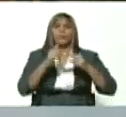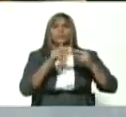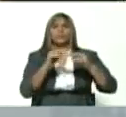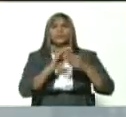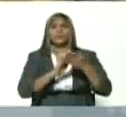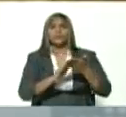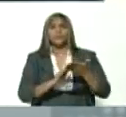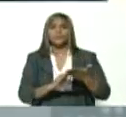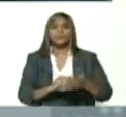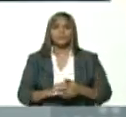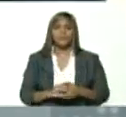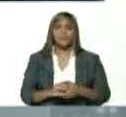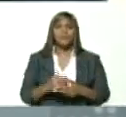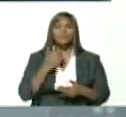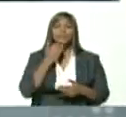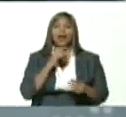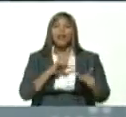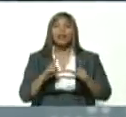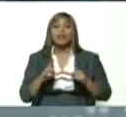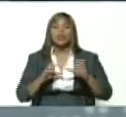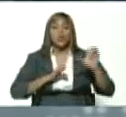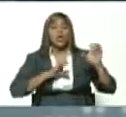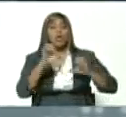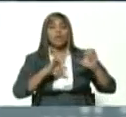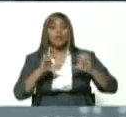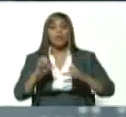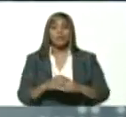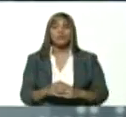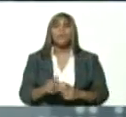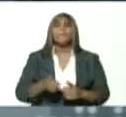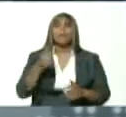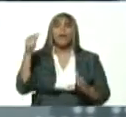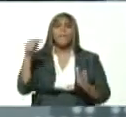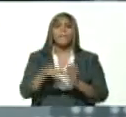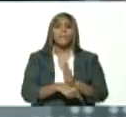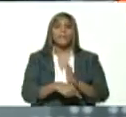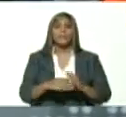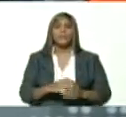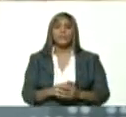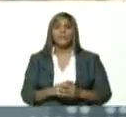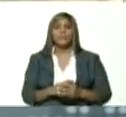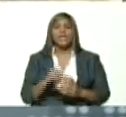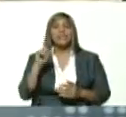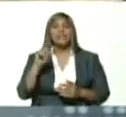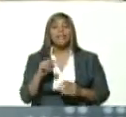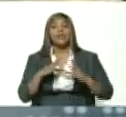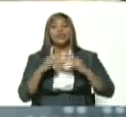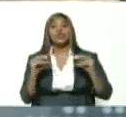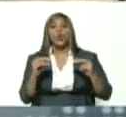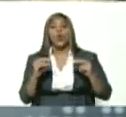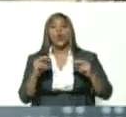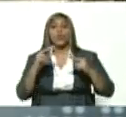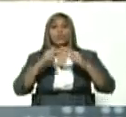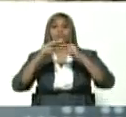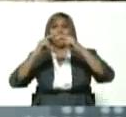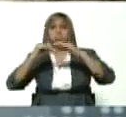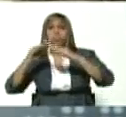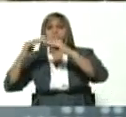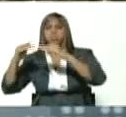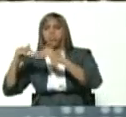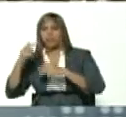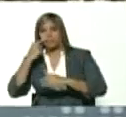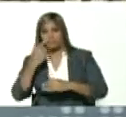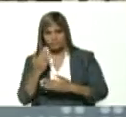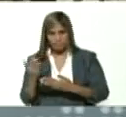se encuentran colocadas ya para ser estudiadas de manera mucho más profunda, así como también todo el colapso que sucedió aquí. Ahora